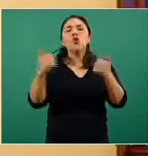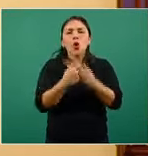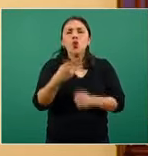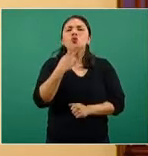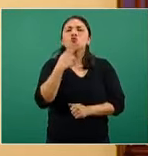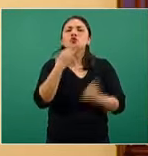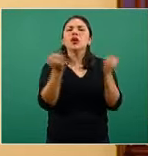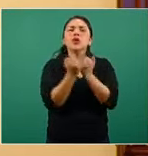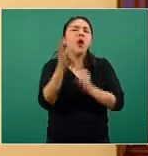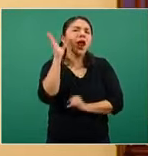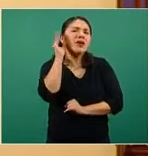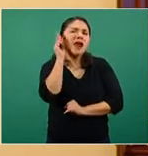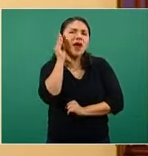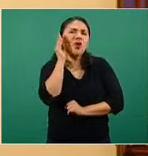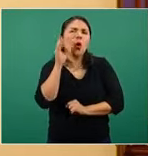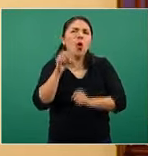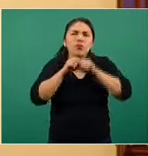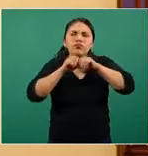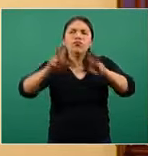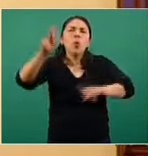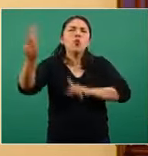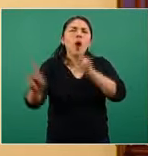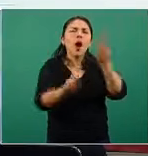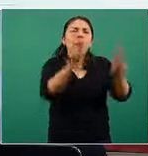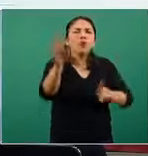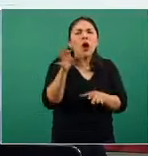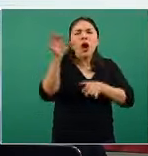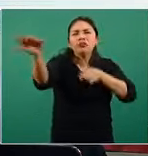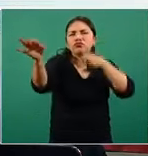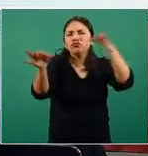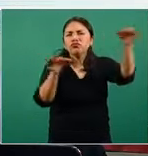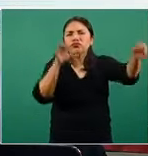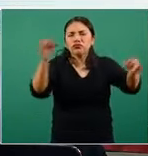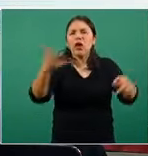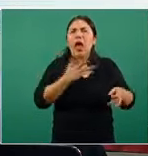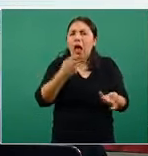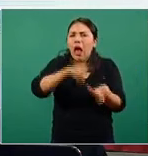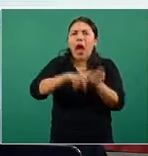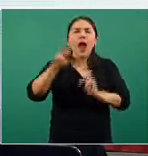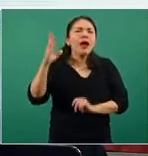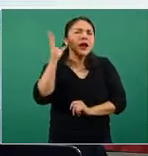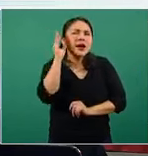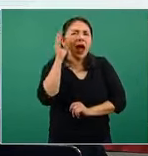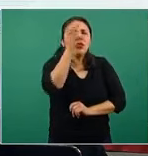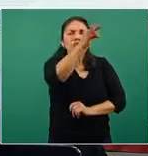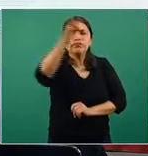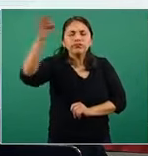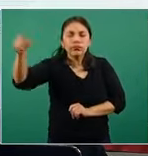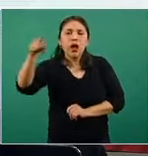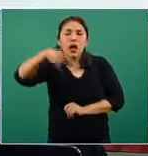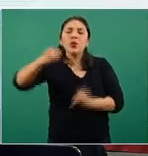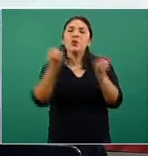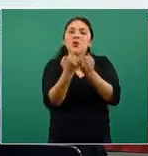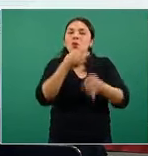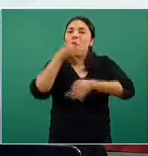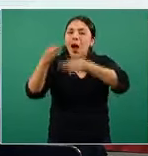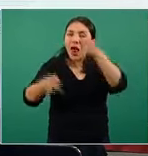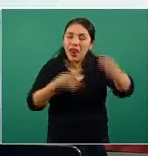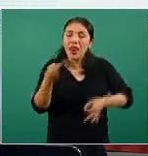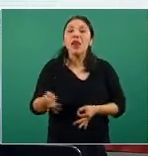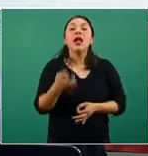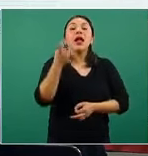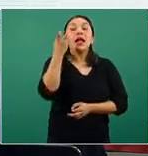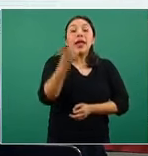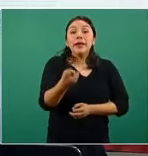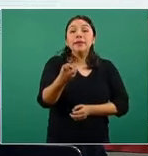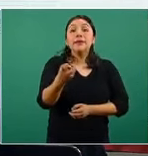radios comunitarias que están en las diferentes localidades y sus municipios y obviamente en este